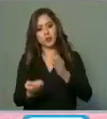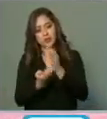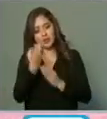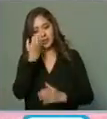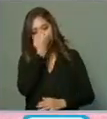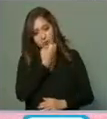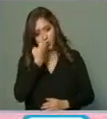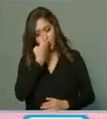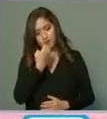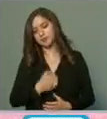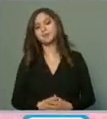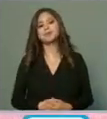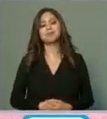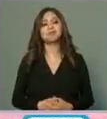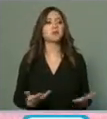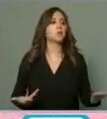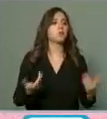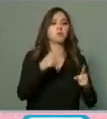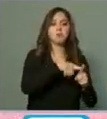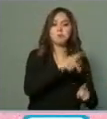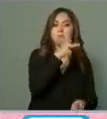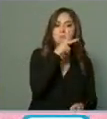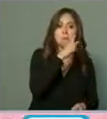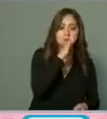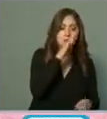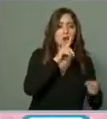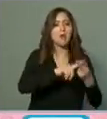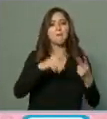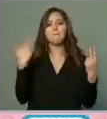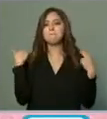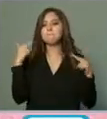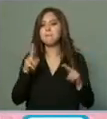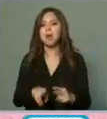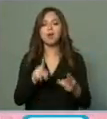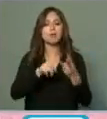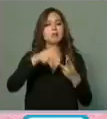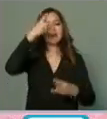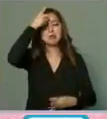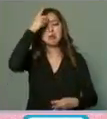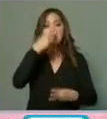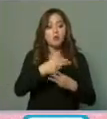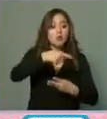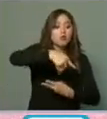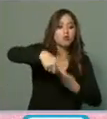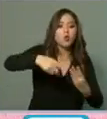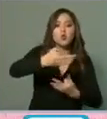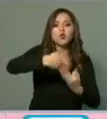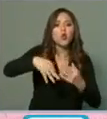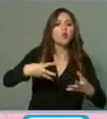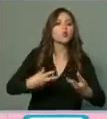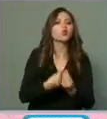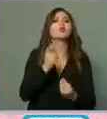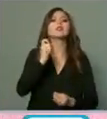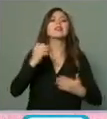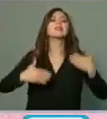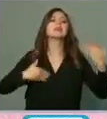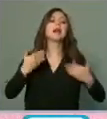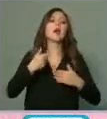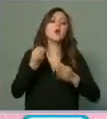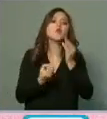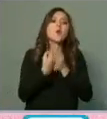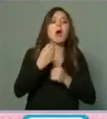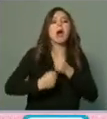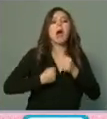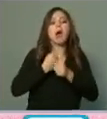papás, a los maestros, a los directivos. Todos tenemos que disfrutar este nuevo ciclo. ¿Y por qué? Porque tenemos la